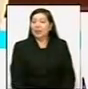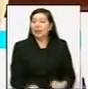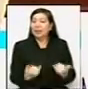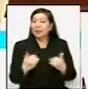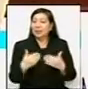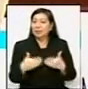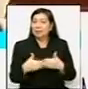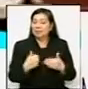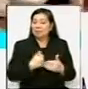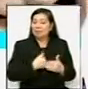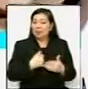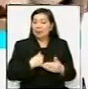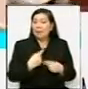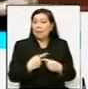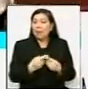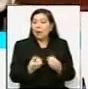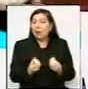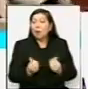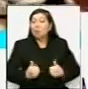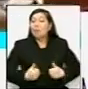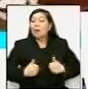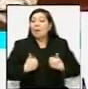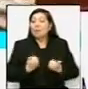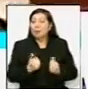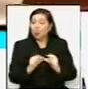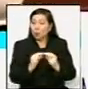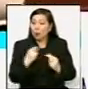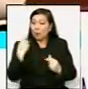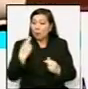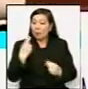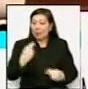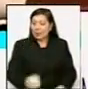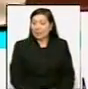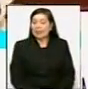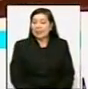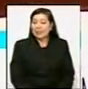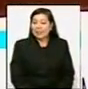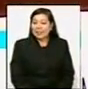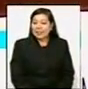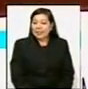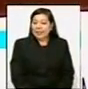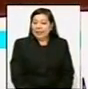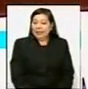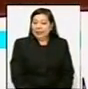mismo espacio político, pero como vida partidaria, nada más.